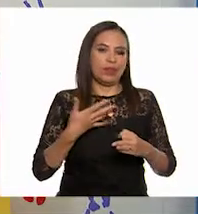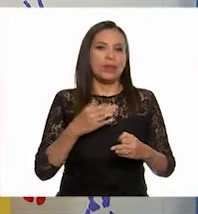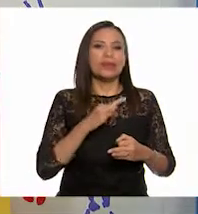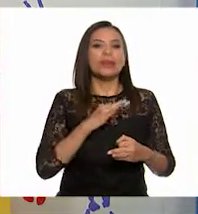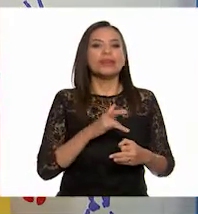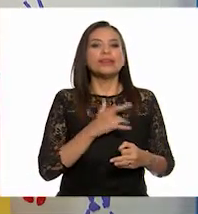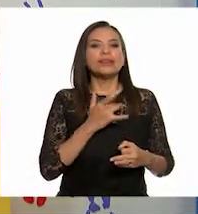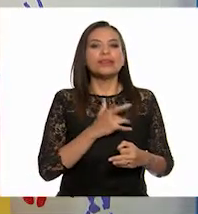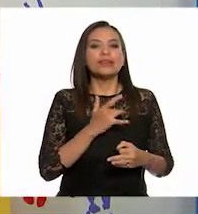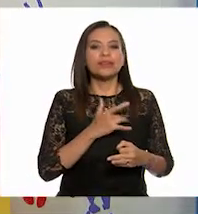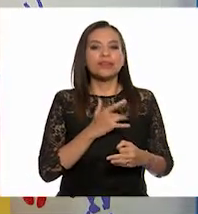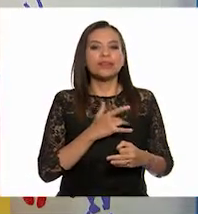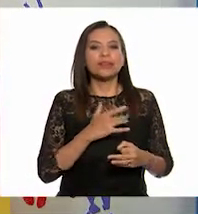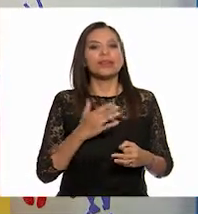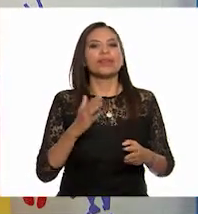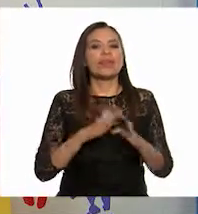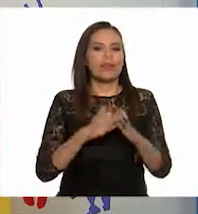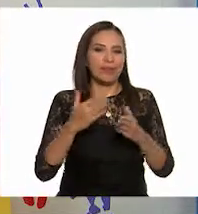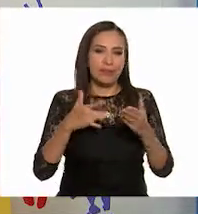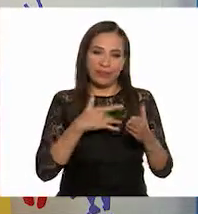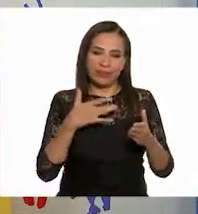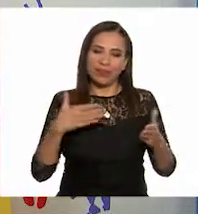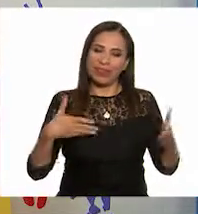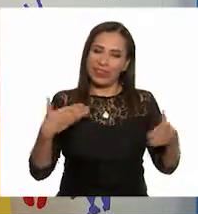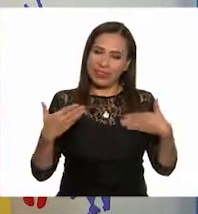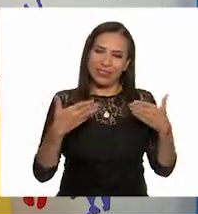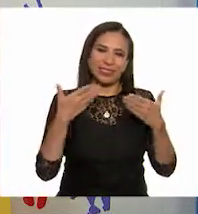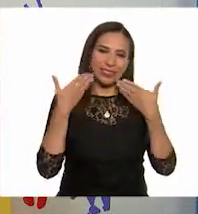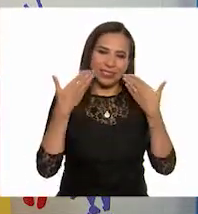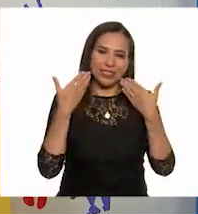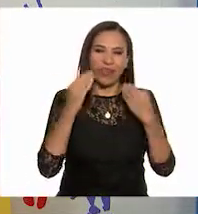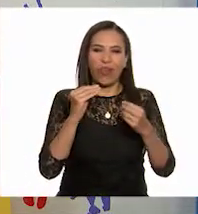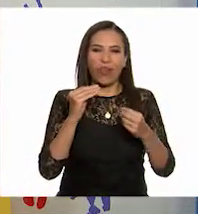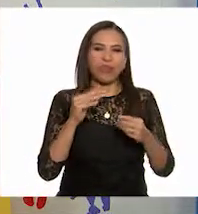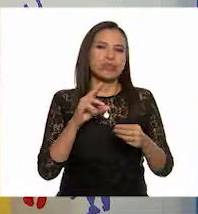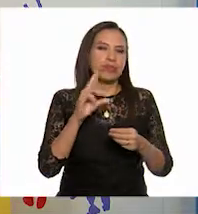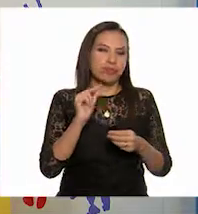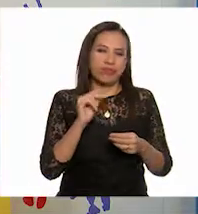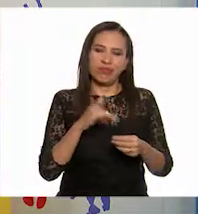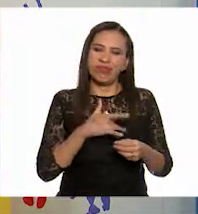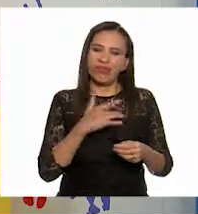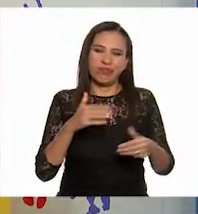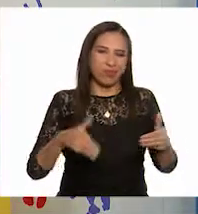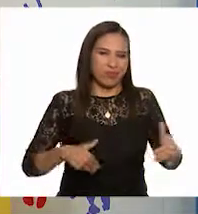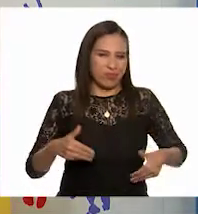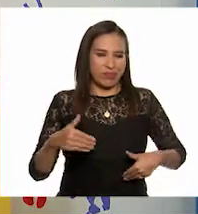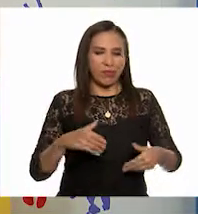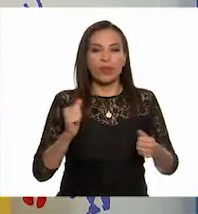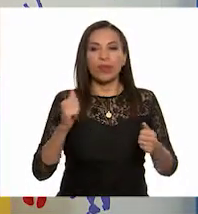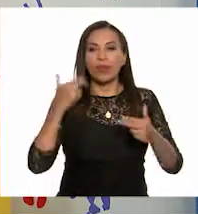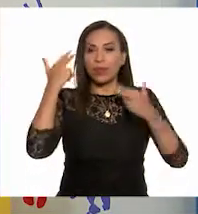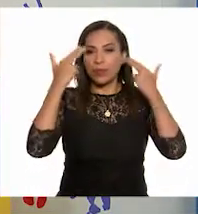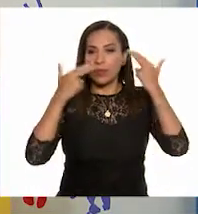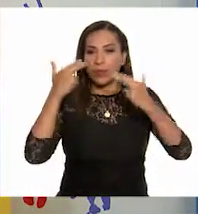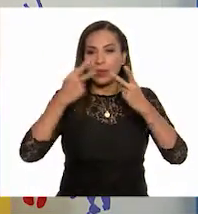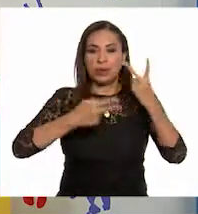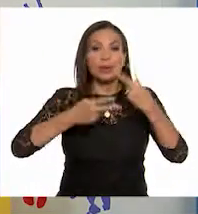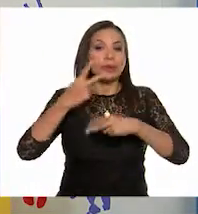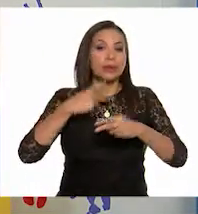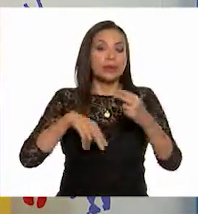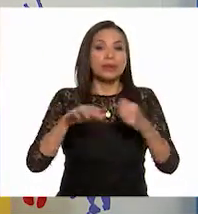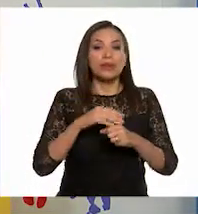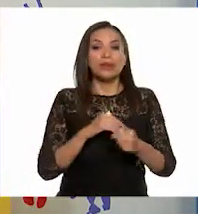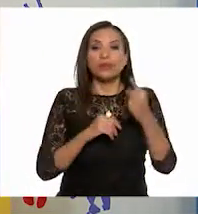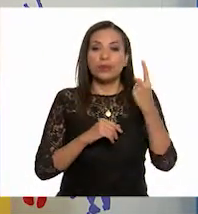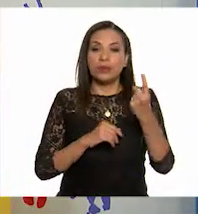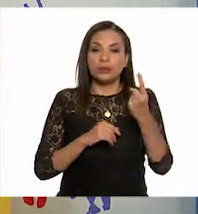podemos sentir agradable o desagradable humor. Oh. Este humor acompaña a